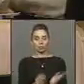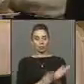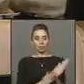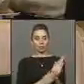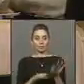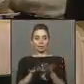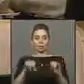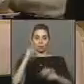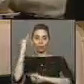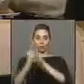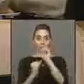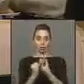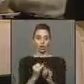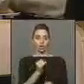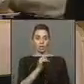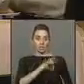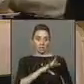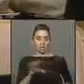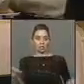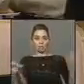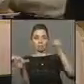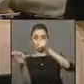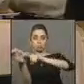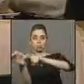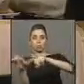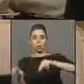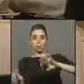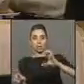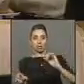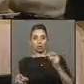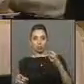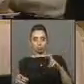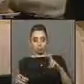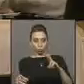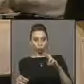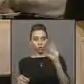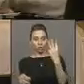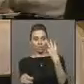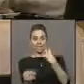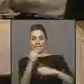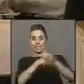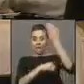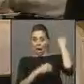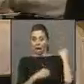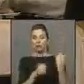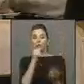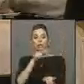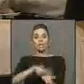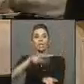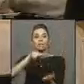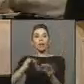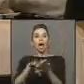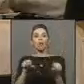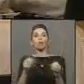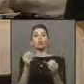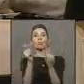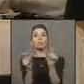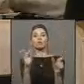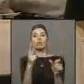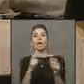tratado, Chile adhirió al MERCOSUR hace 13 años y desde entonces no ha ratificado este acuerdo para residencia. Y lo que solicitamos acá es que se esté